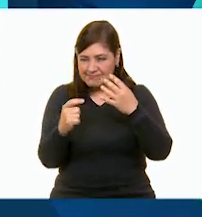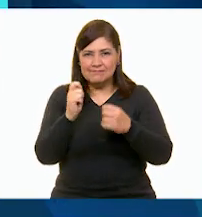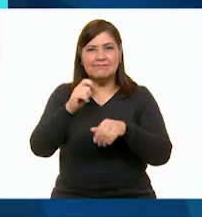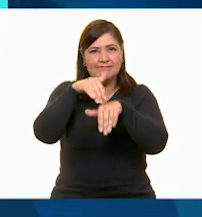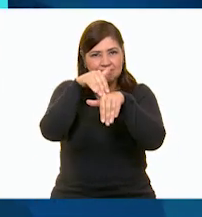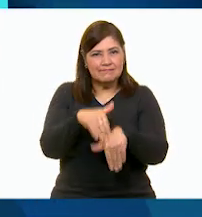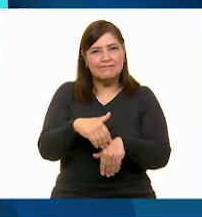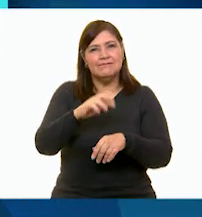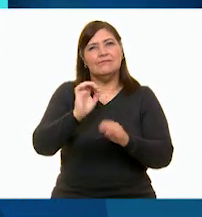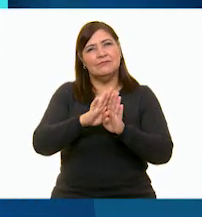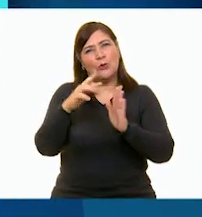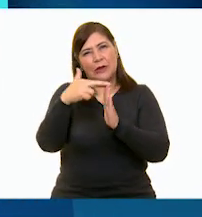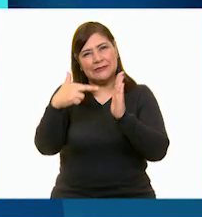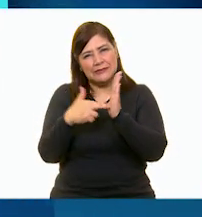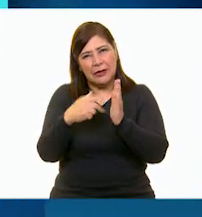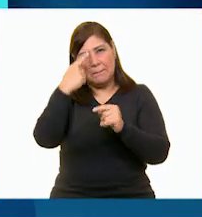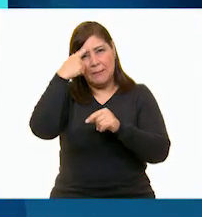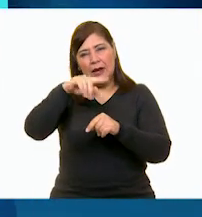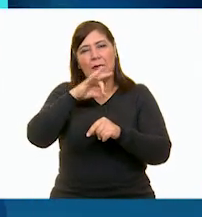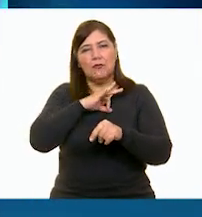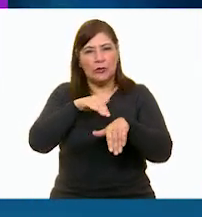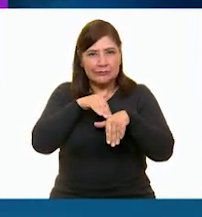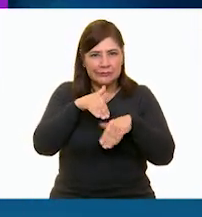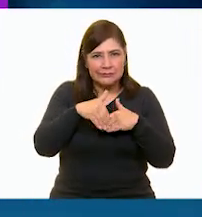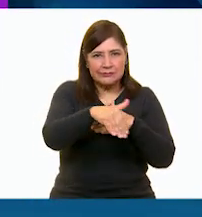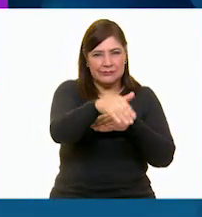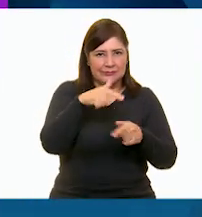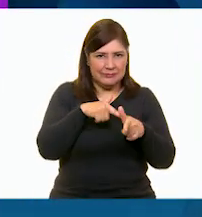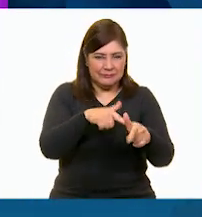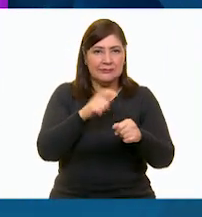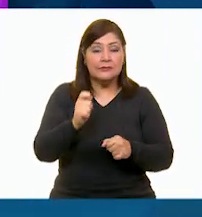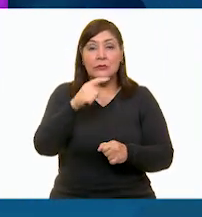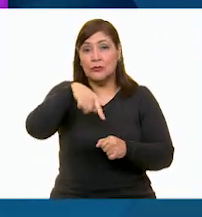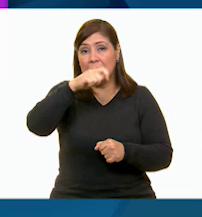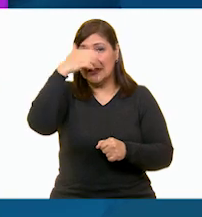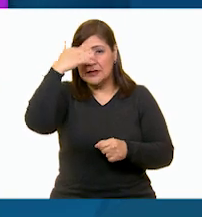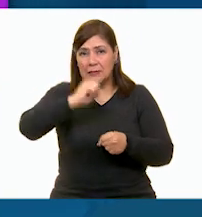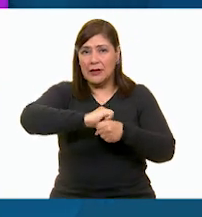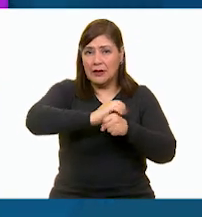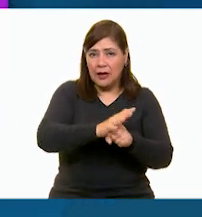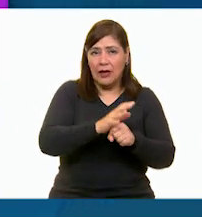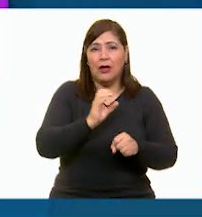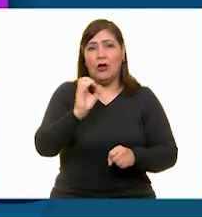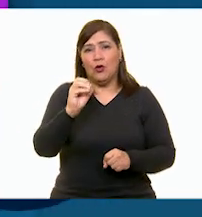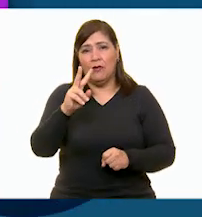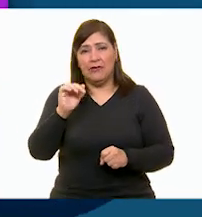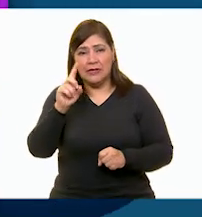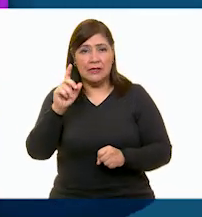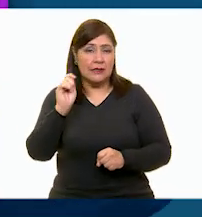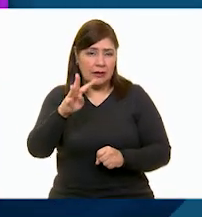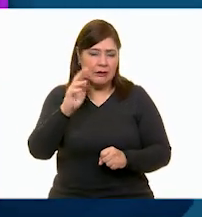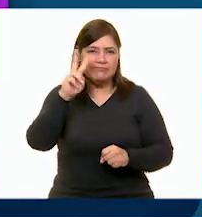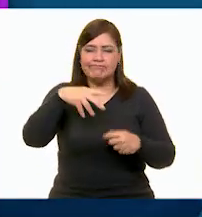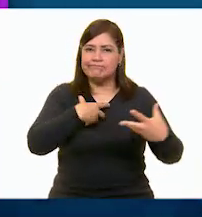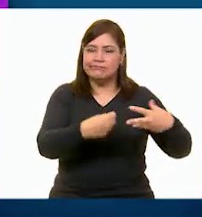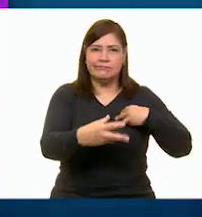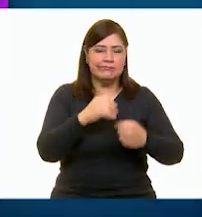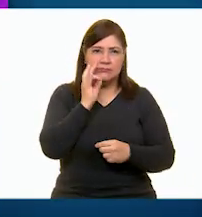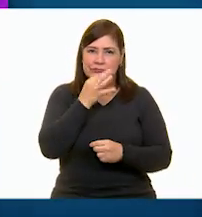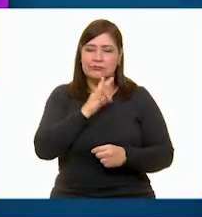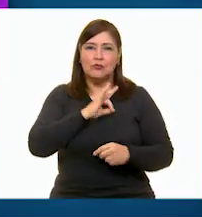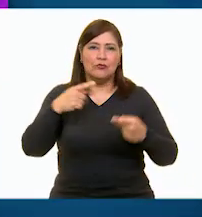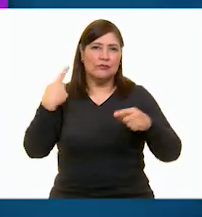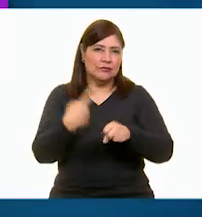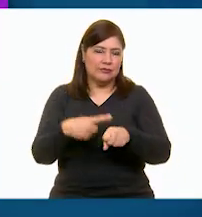Buenas prácticas para seguir adelante. Como todos sabemos, la COVID-19 es una enfermedad que se contagia muy fácilmente entre las